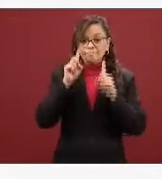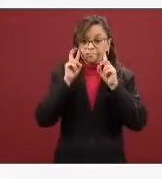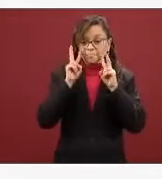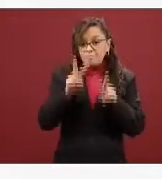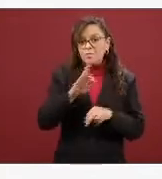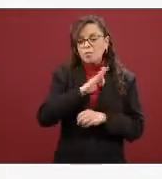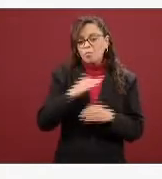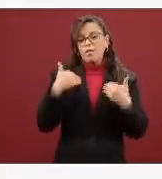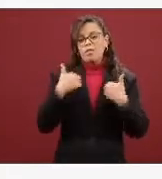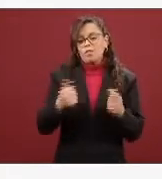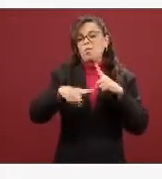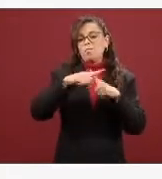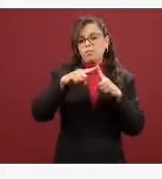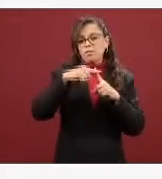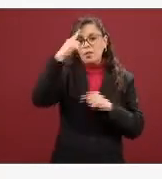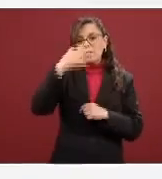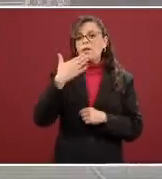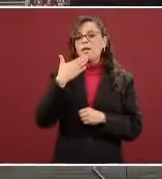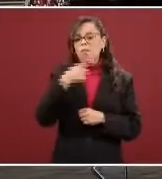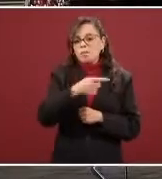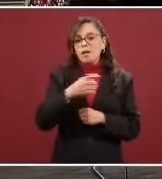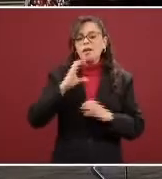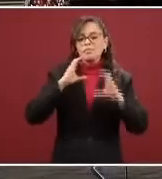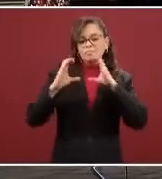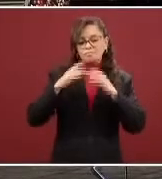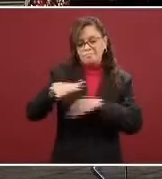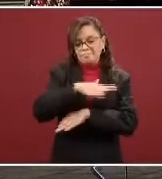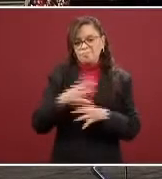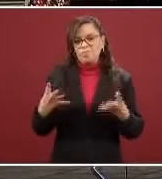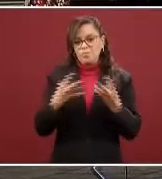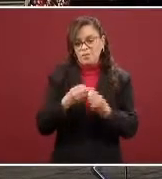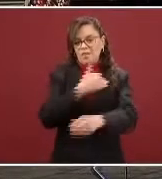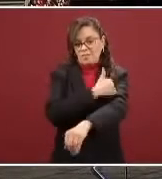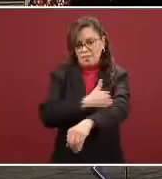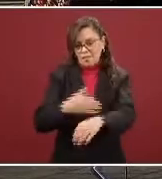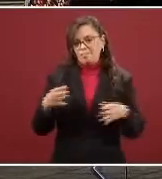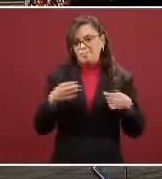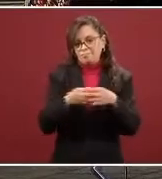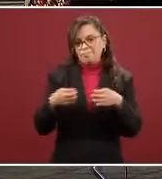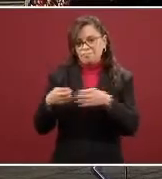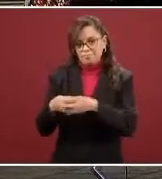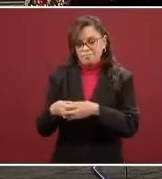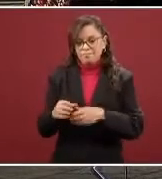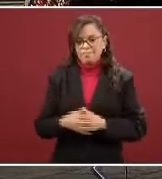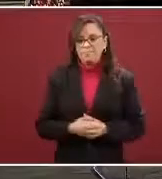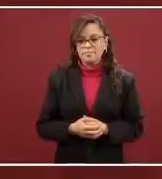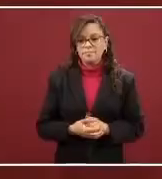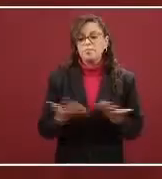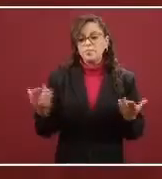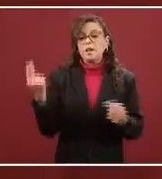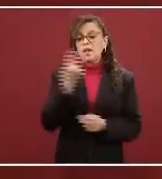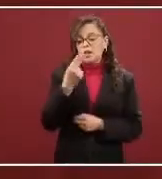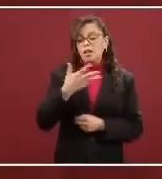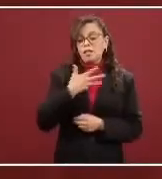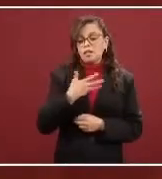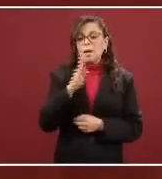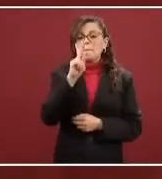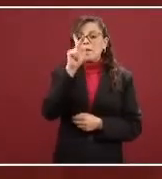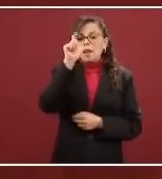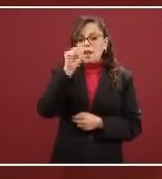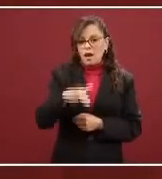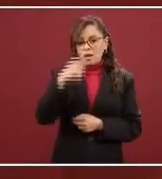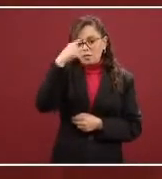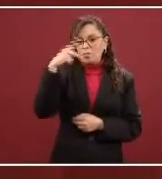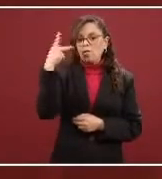convivencia familiar. ¿Es necesario mantenerse informado? Sí, pero también esto tiene que ser planeado y tiene que entrar dentro de una rutina. La idea